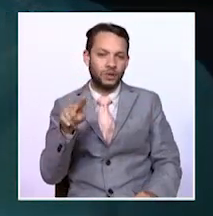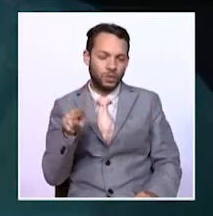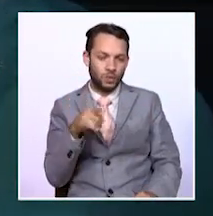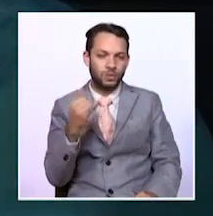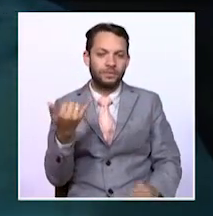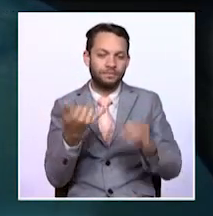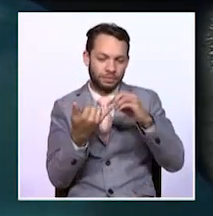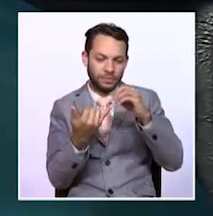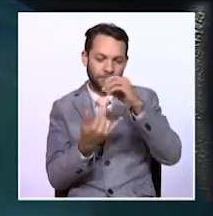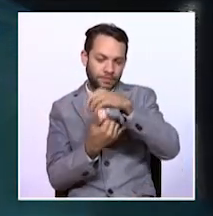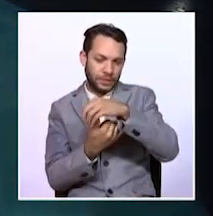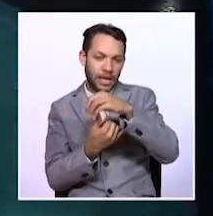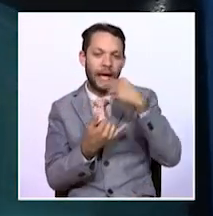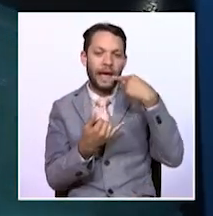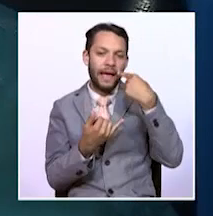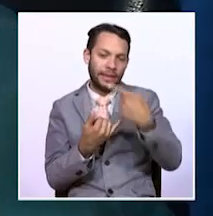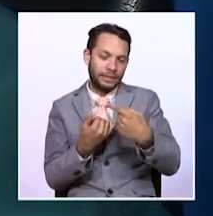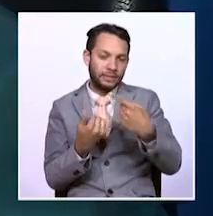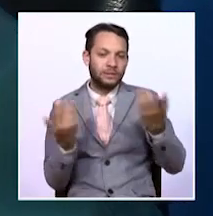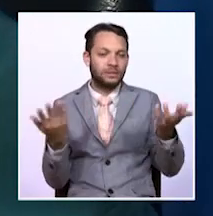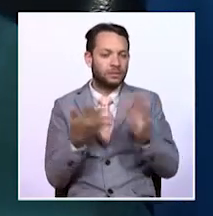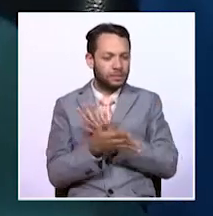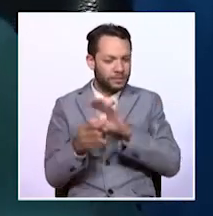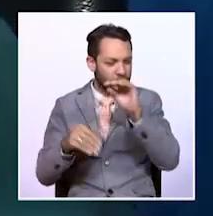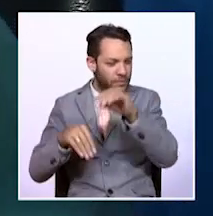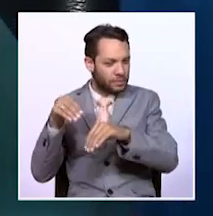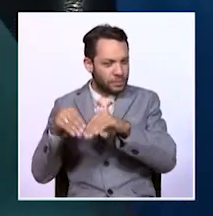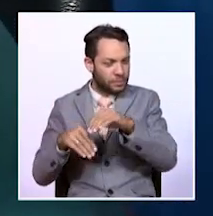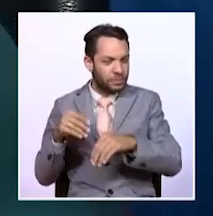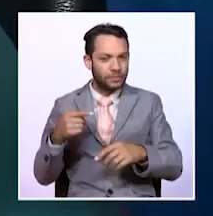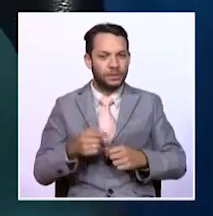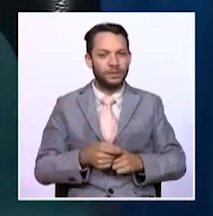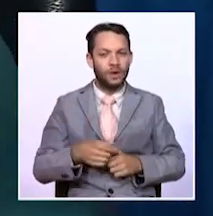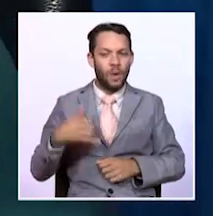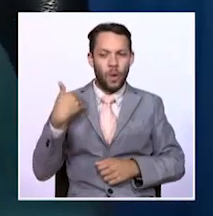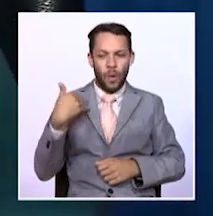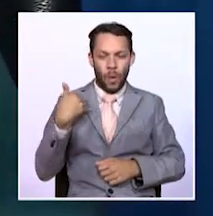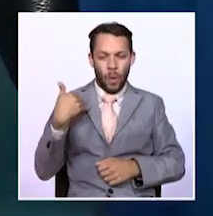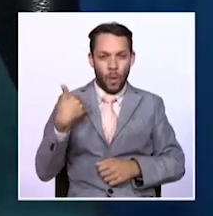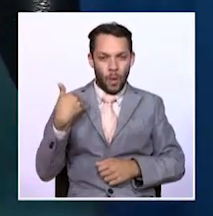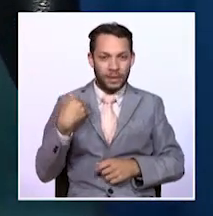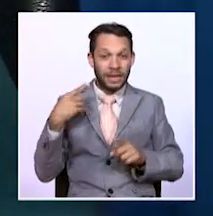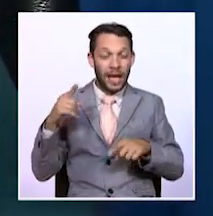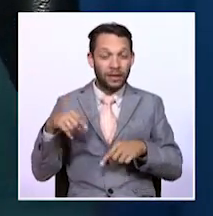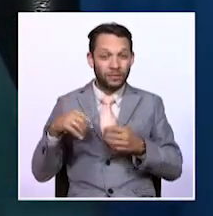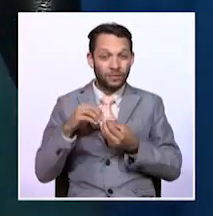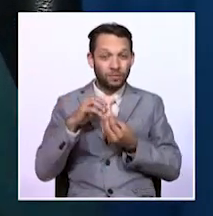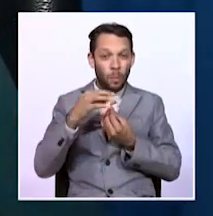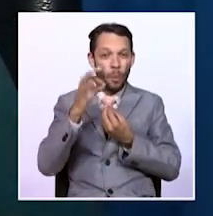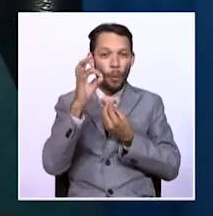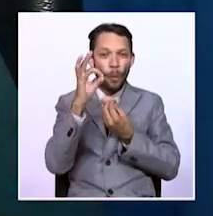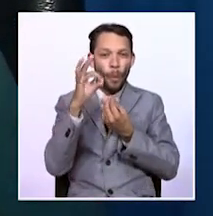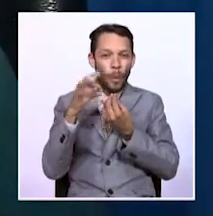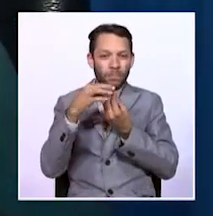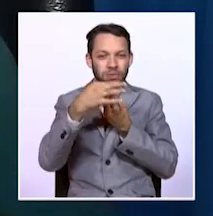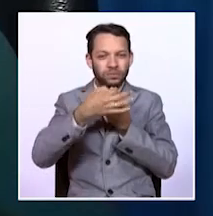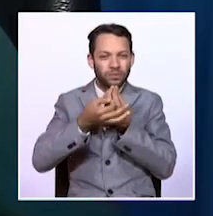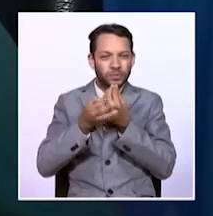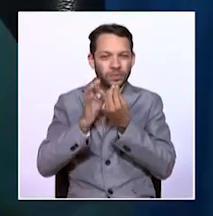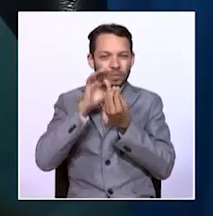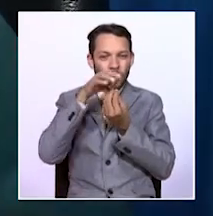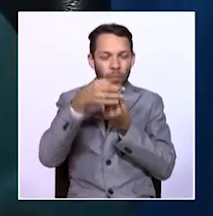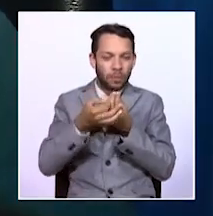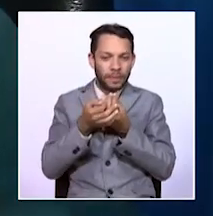mucha frecuencia encontrarlo, sobre todo en las pacientes jóvenes, que acusan disfuncionalidades y problemas también de